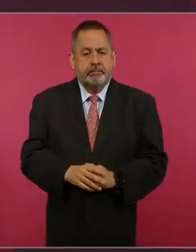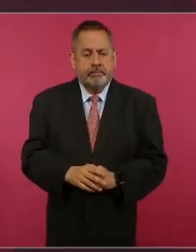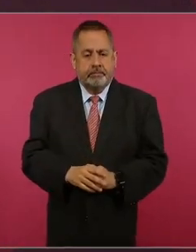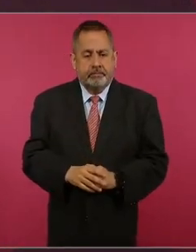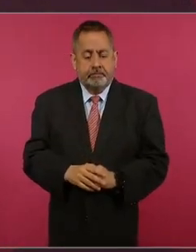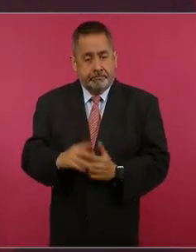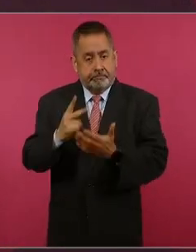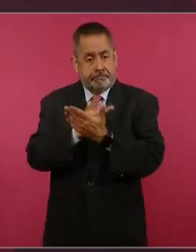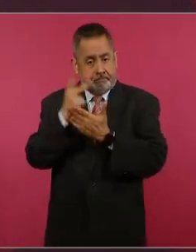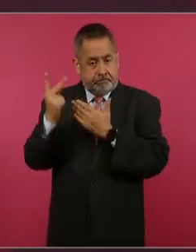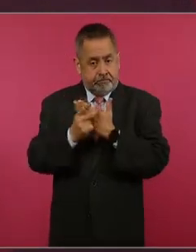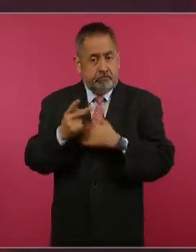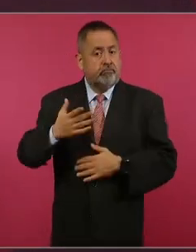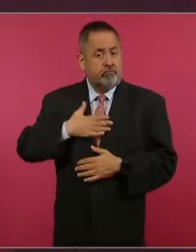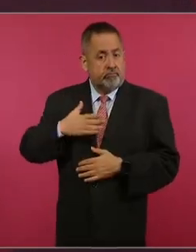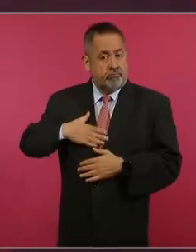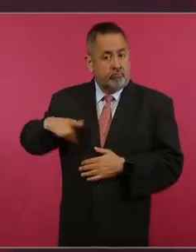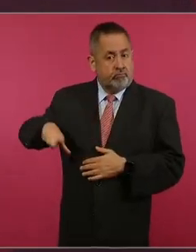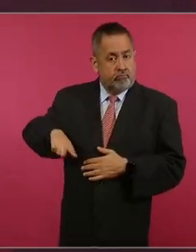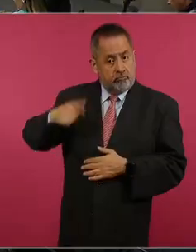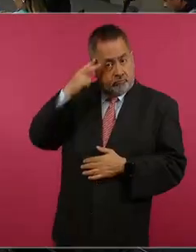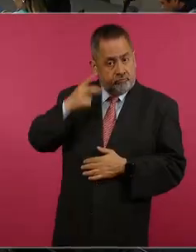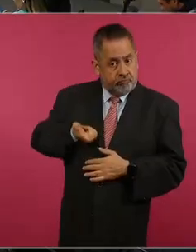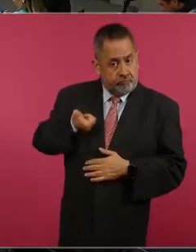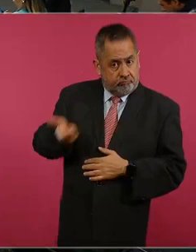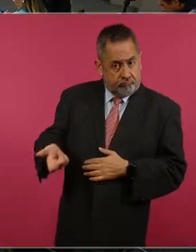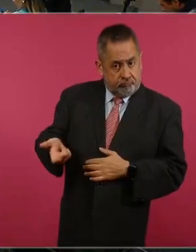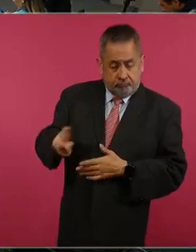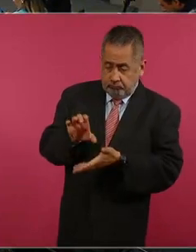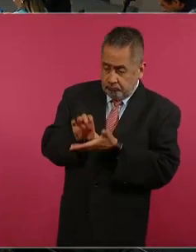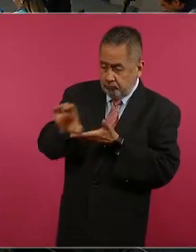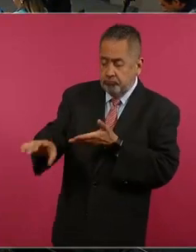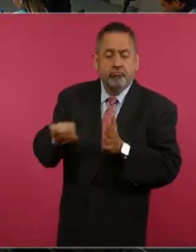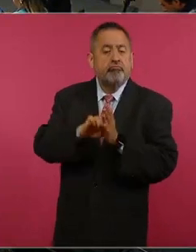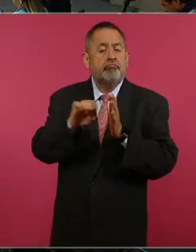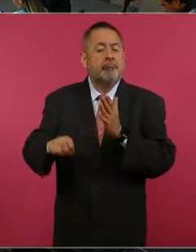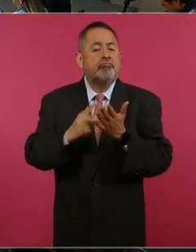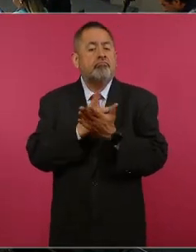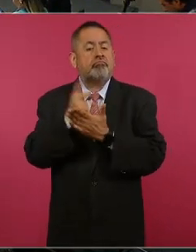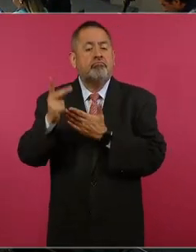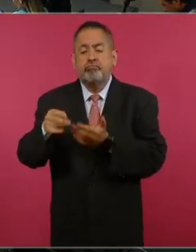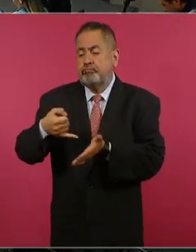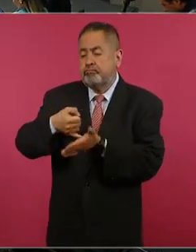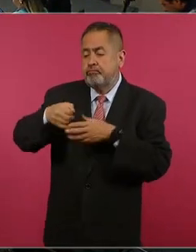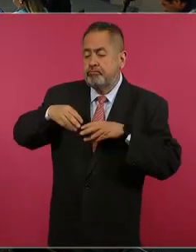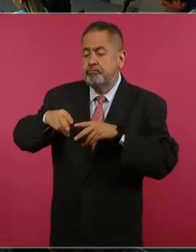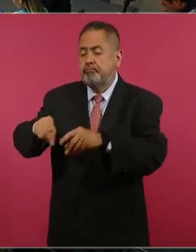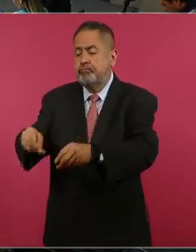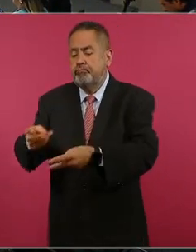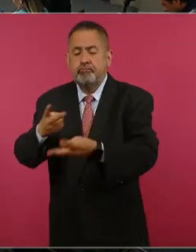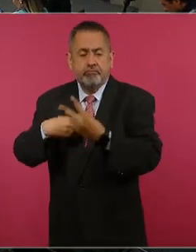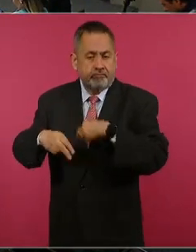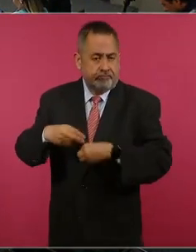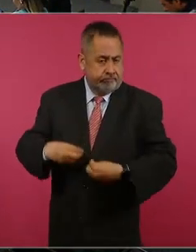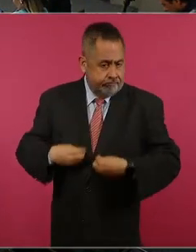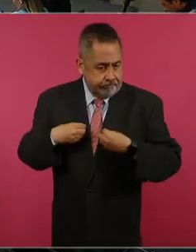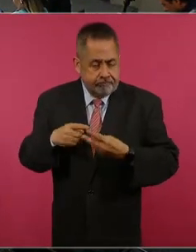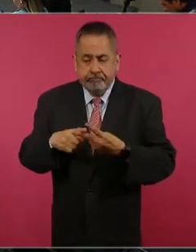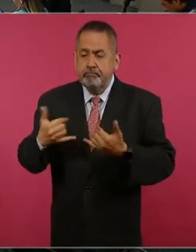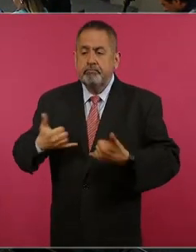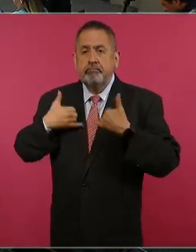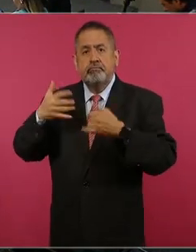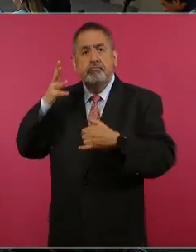programas que estamos financiando nosotros, por ejemplo, el programa Sembrando Vida, Jóvenes Construyendo el